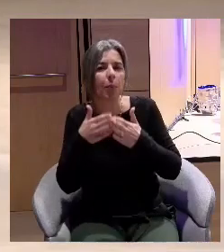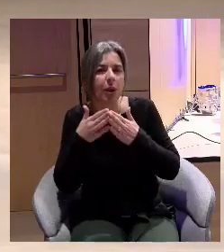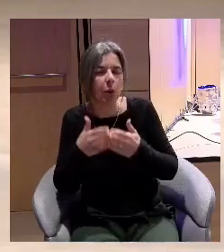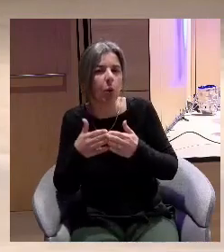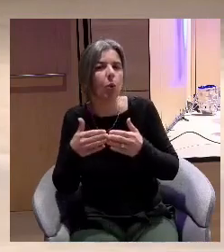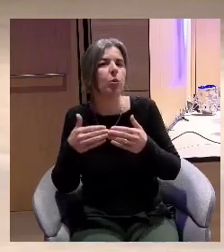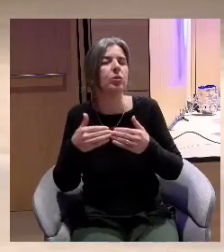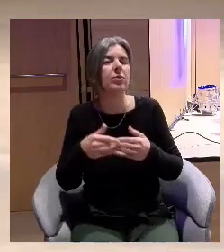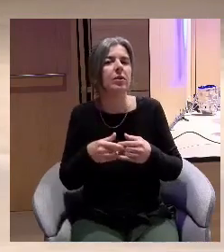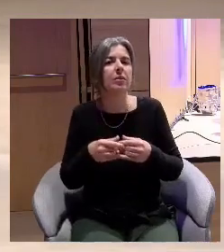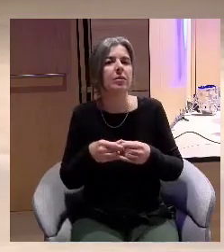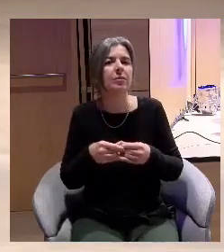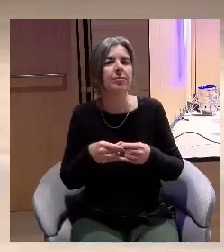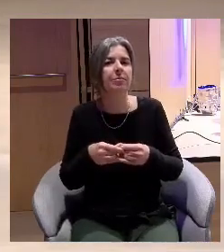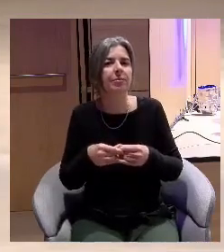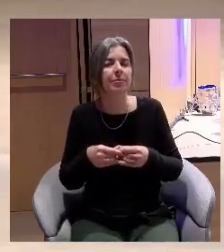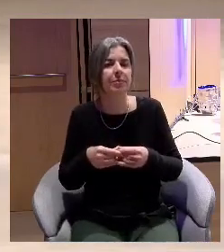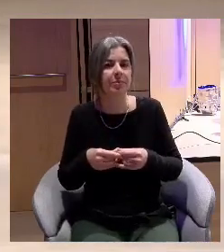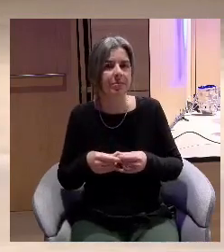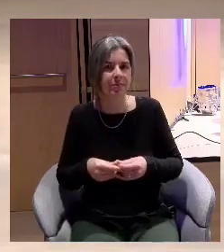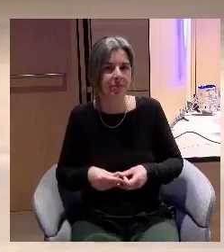Vale, está abierto.